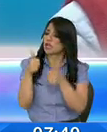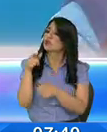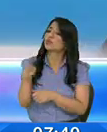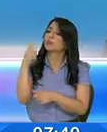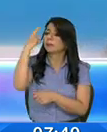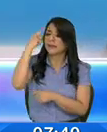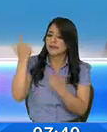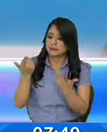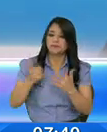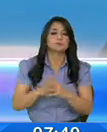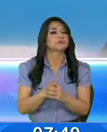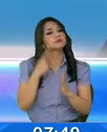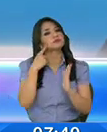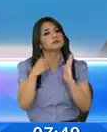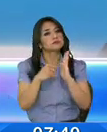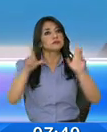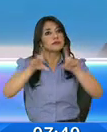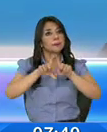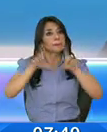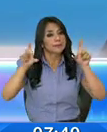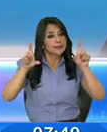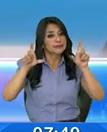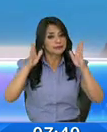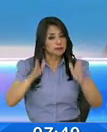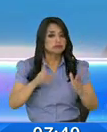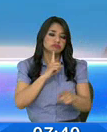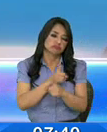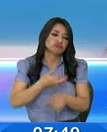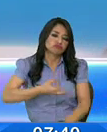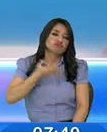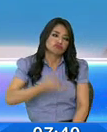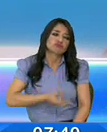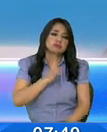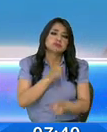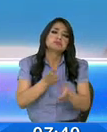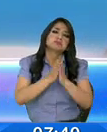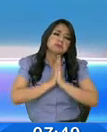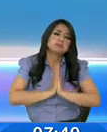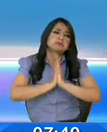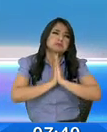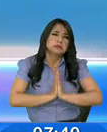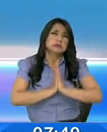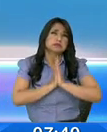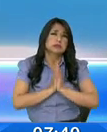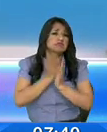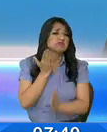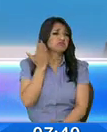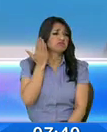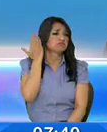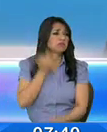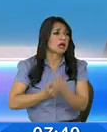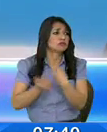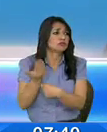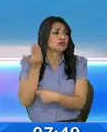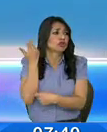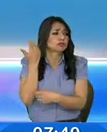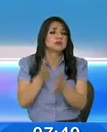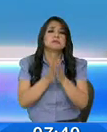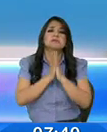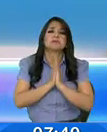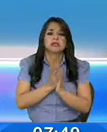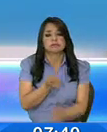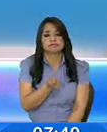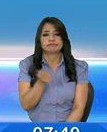mire por ejemplo el sector empresarial con justa razón ha estado pidiendo desde hace muchos años diría yo que se